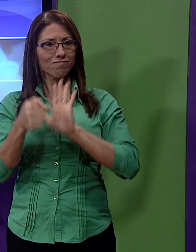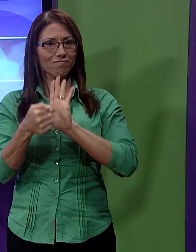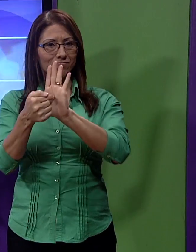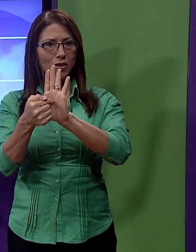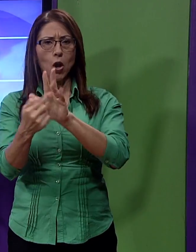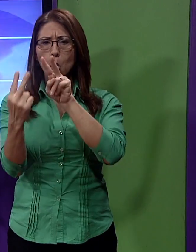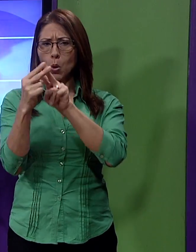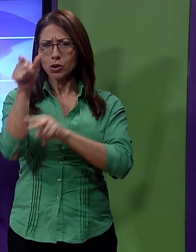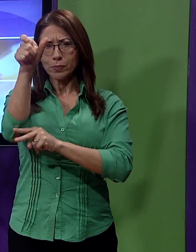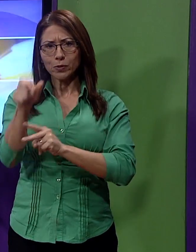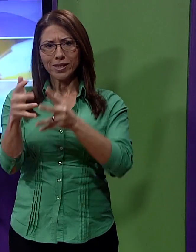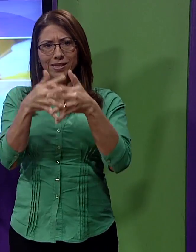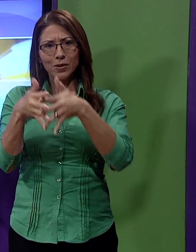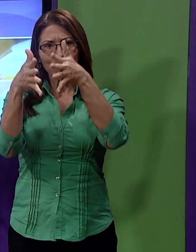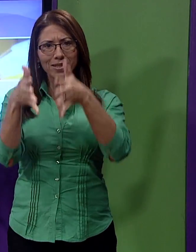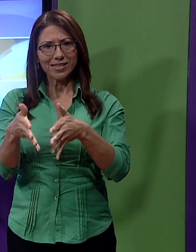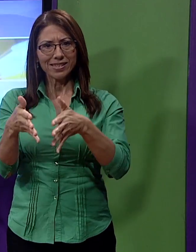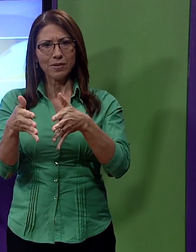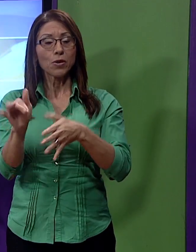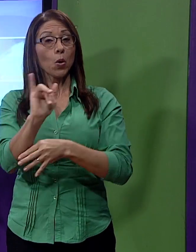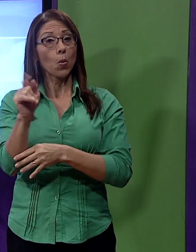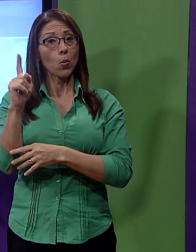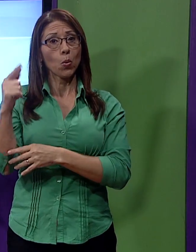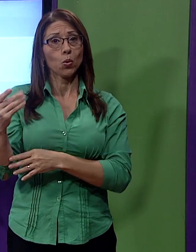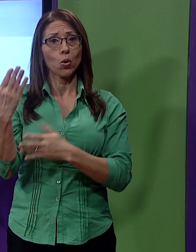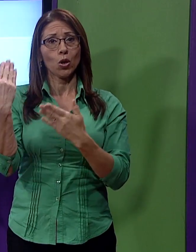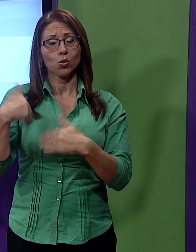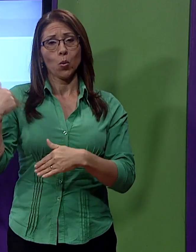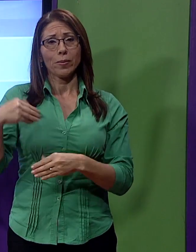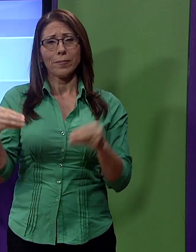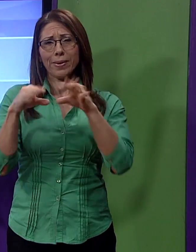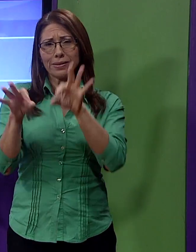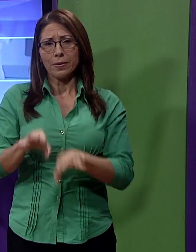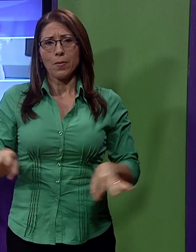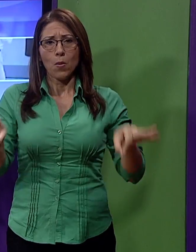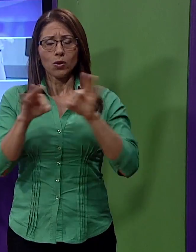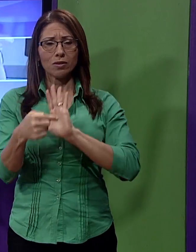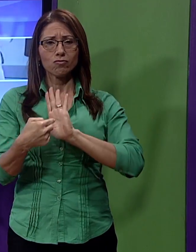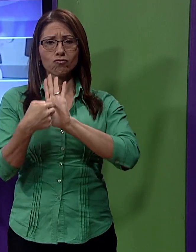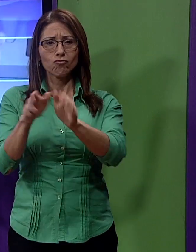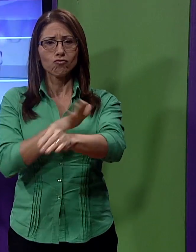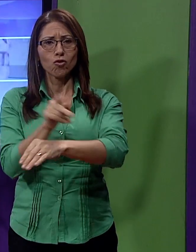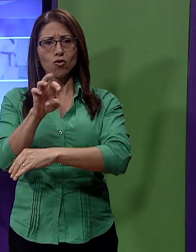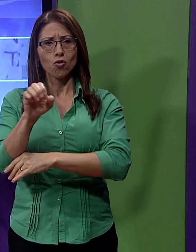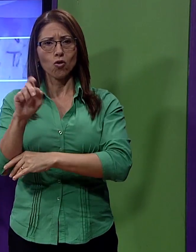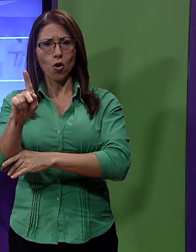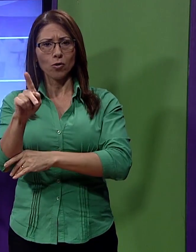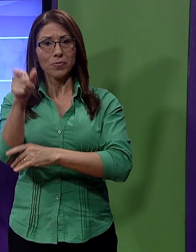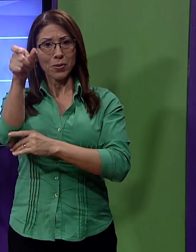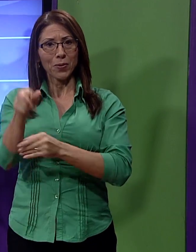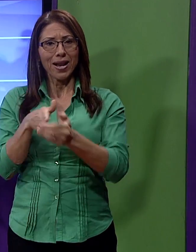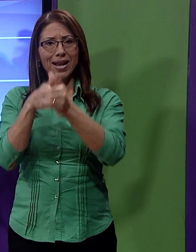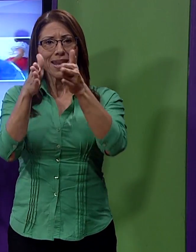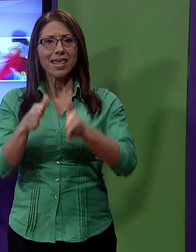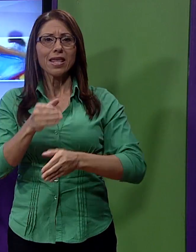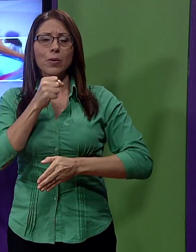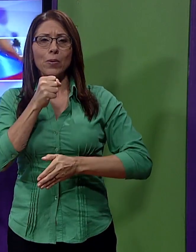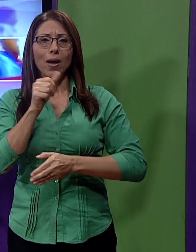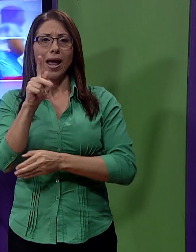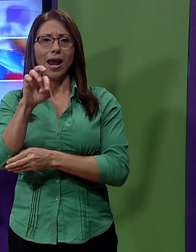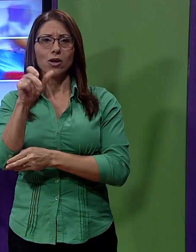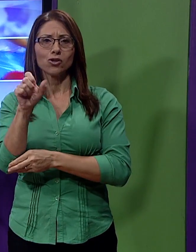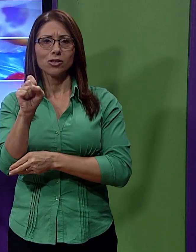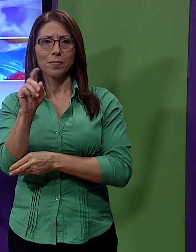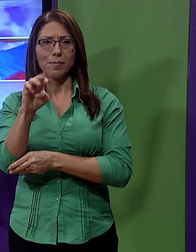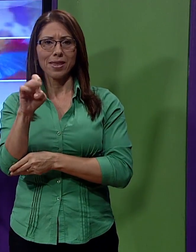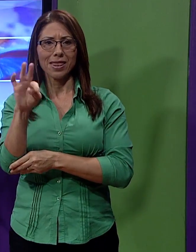conocemos a un estadounidense conocido como uno de los hombres más importantes del espectáculo del rock. Se trata del líder y vocalista de la banda